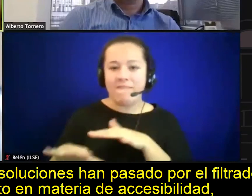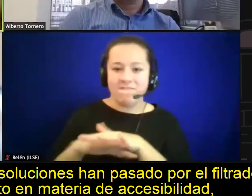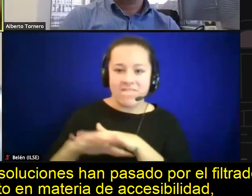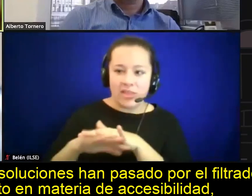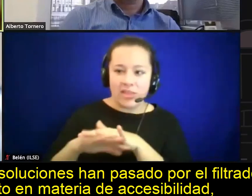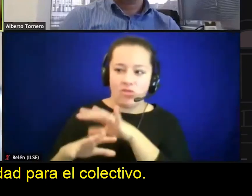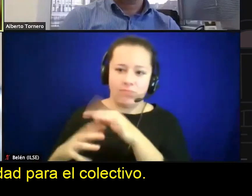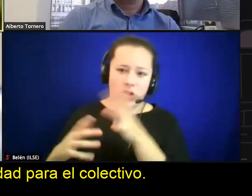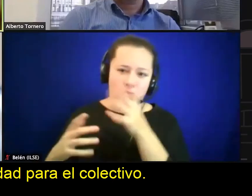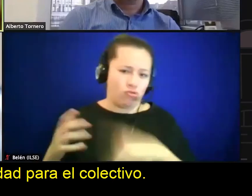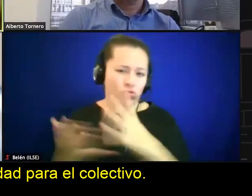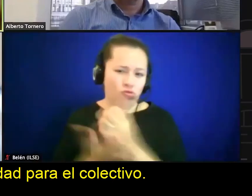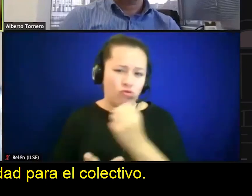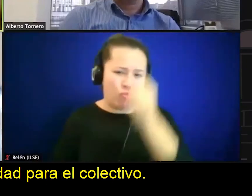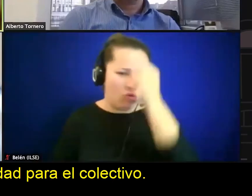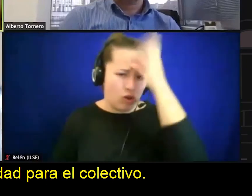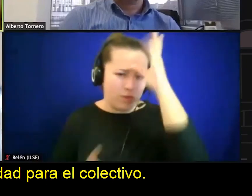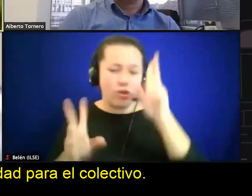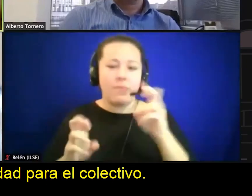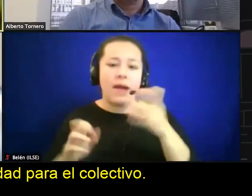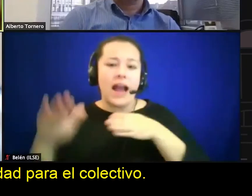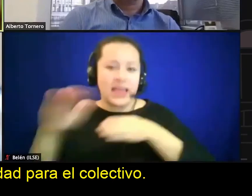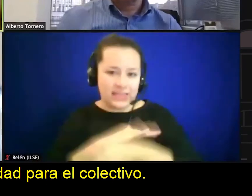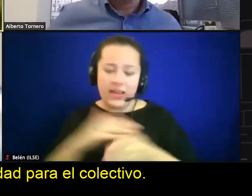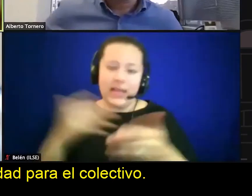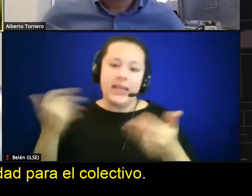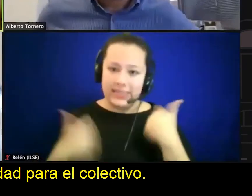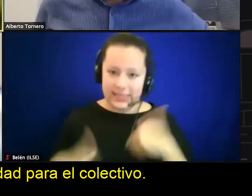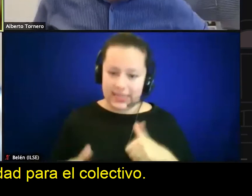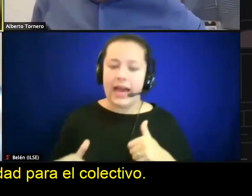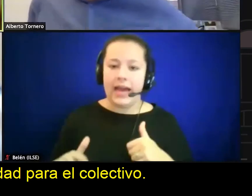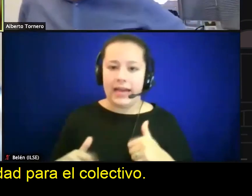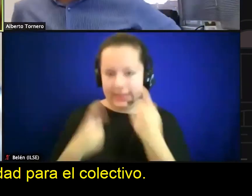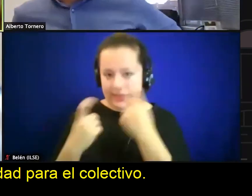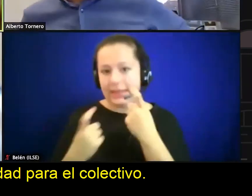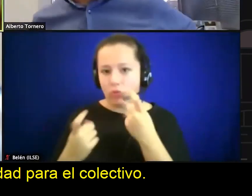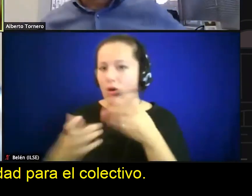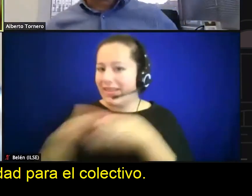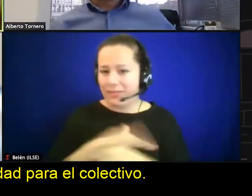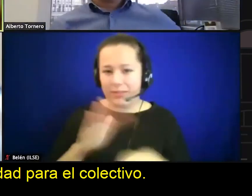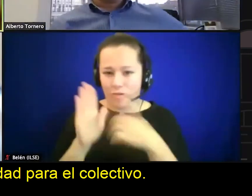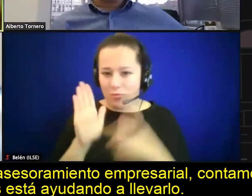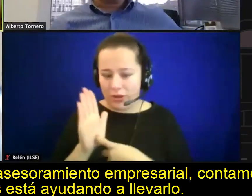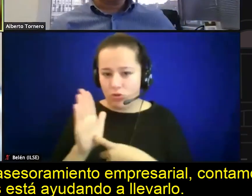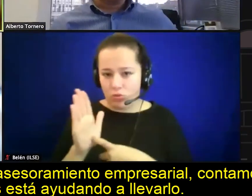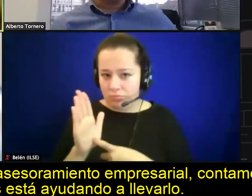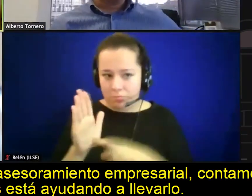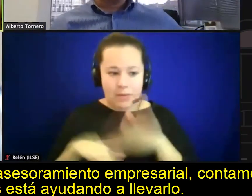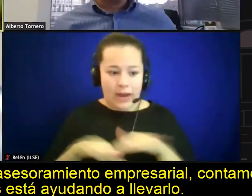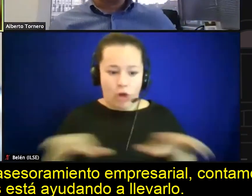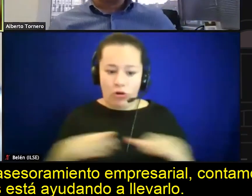nuestro conocimiento en materia de accesibilidad, en materia de utilidad para el colectivo. Y bueno, para